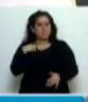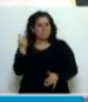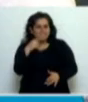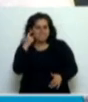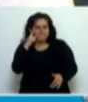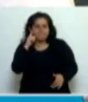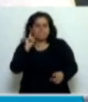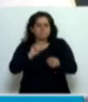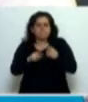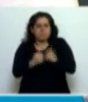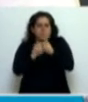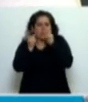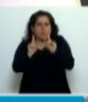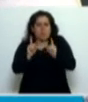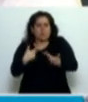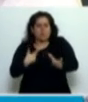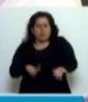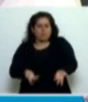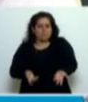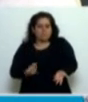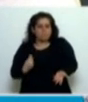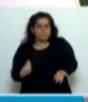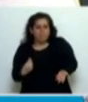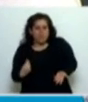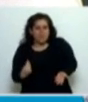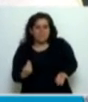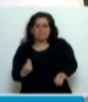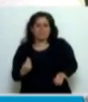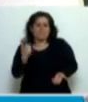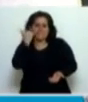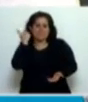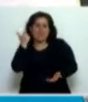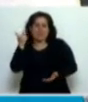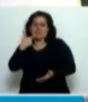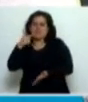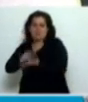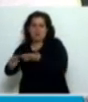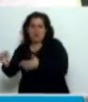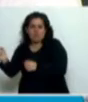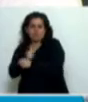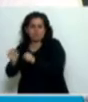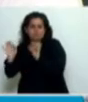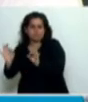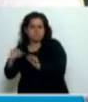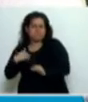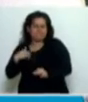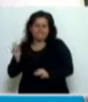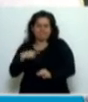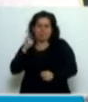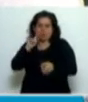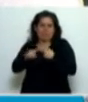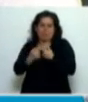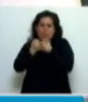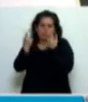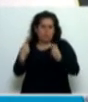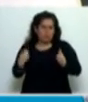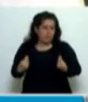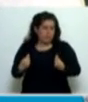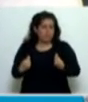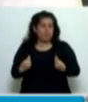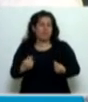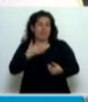acompañar este proyecto que viene con media sanción del Senado. En primer lugar, tengo que destacar el trámite exprés